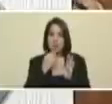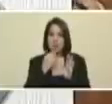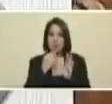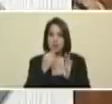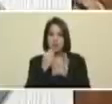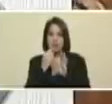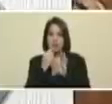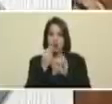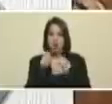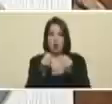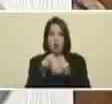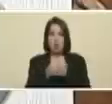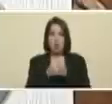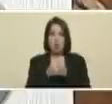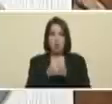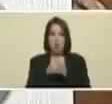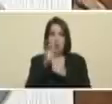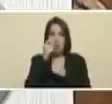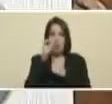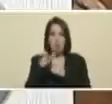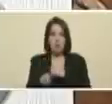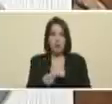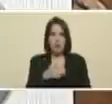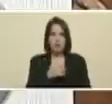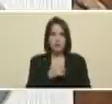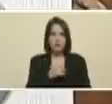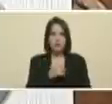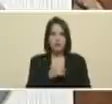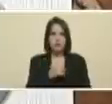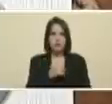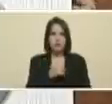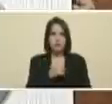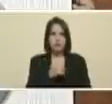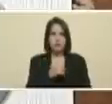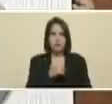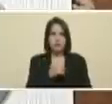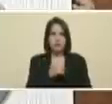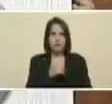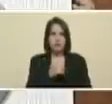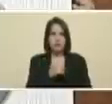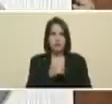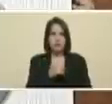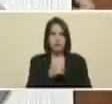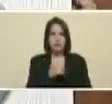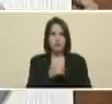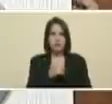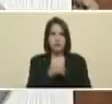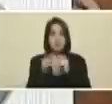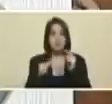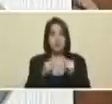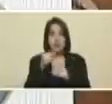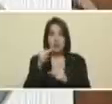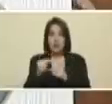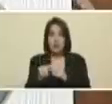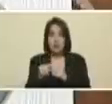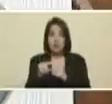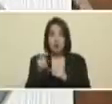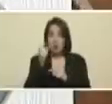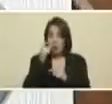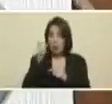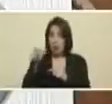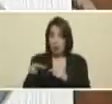camarada David Enrique Nieves Banch. Y luego Ali